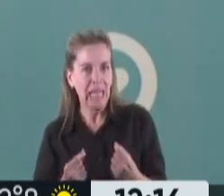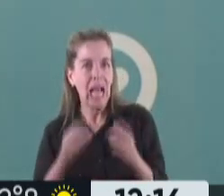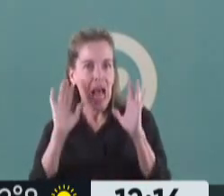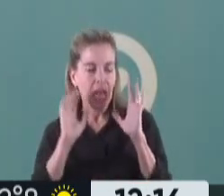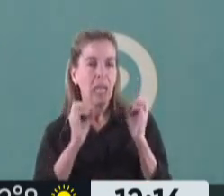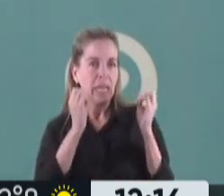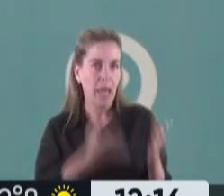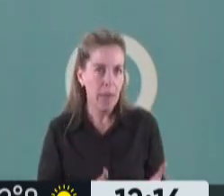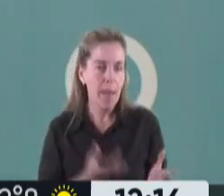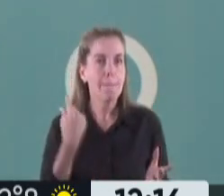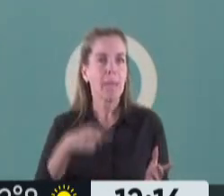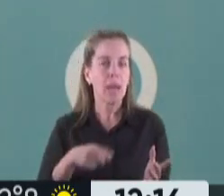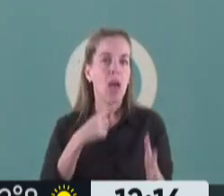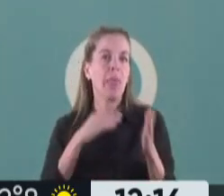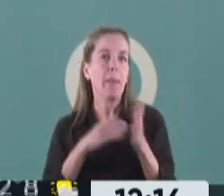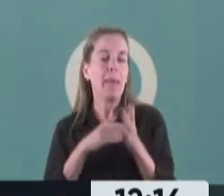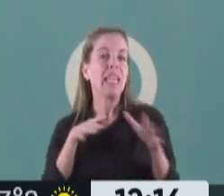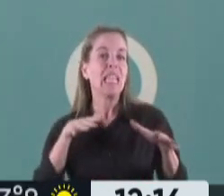Después, quiero contextualizar.